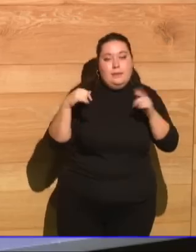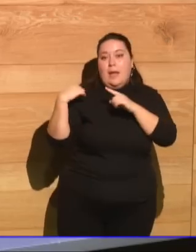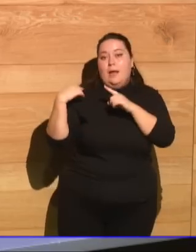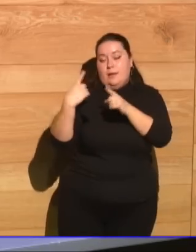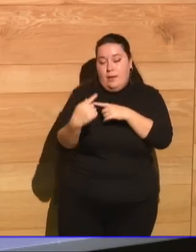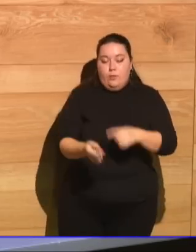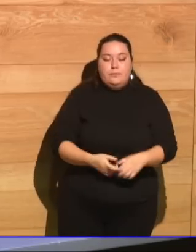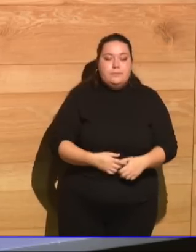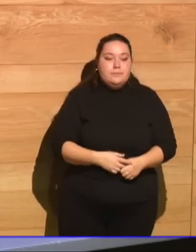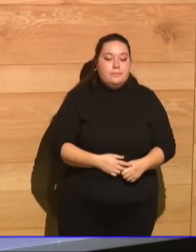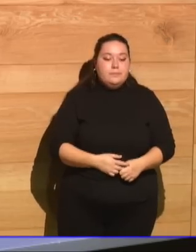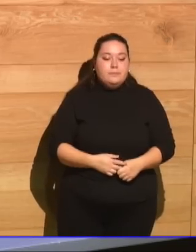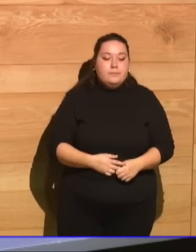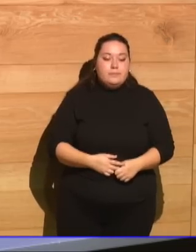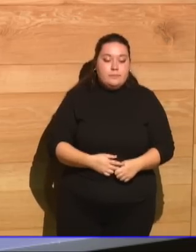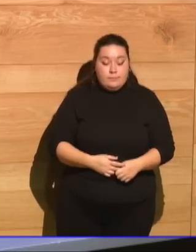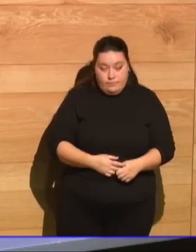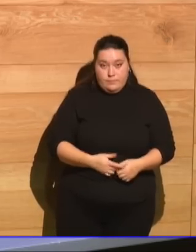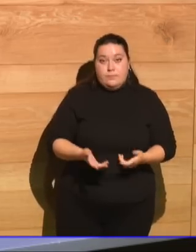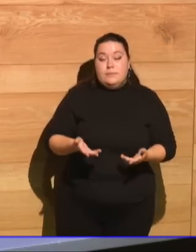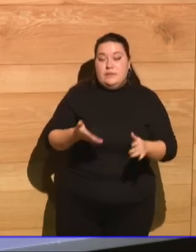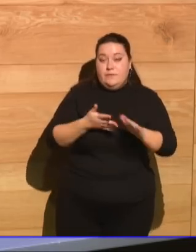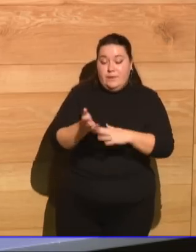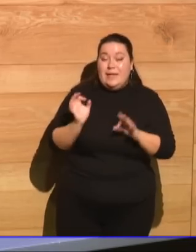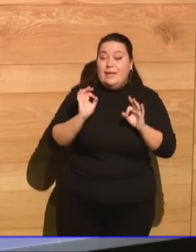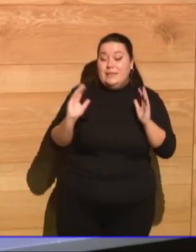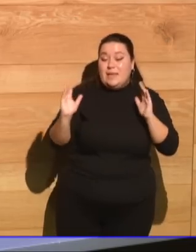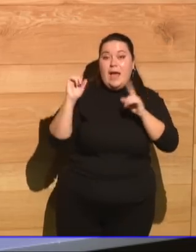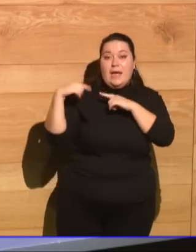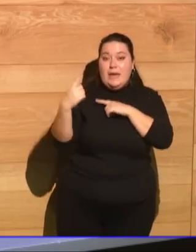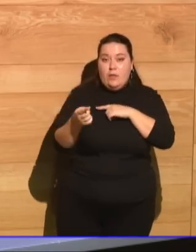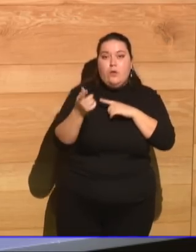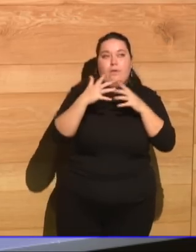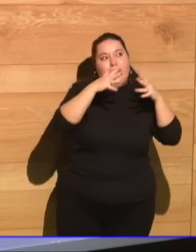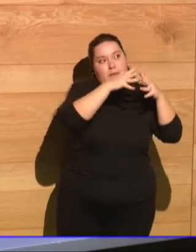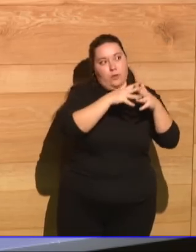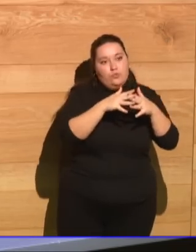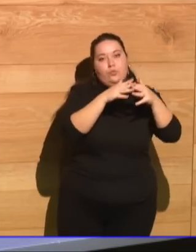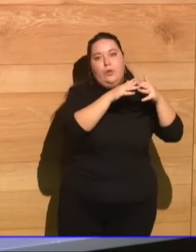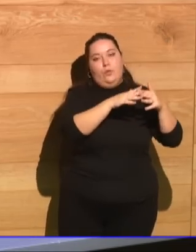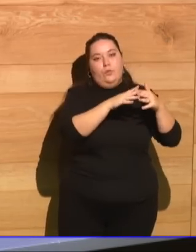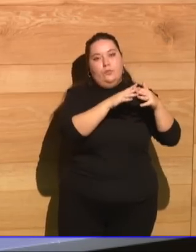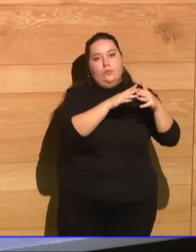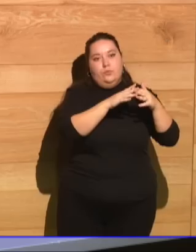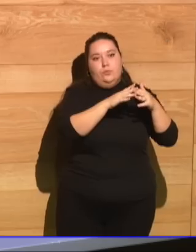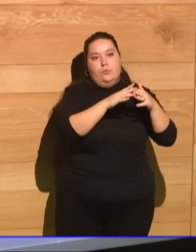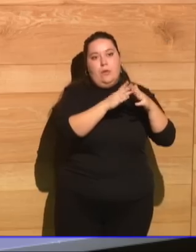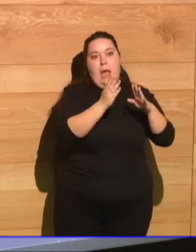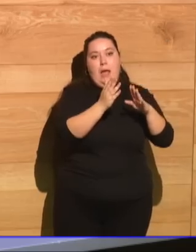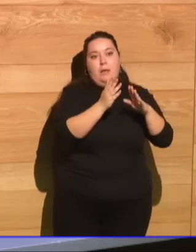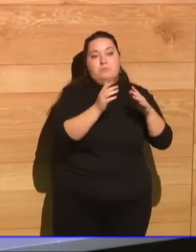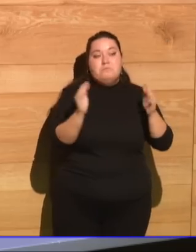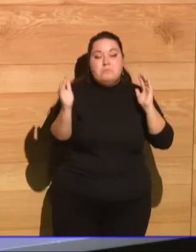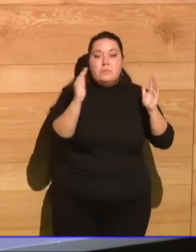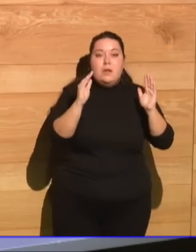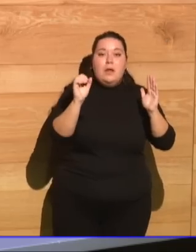generación. Del mismo modo que una generación que venía de la televisión en Estados Unidos antes, en los años de Sidney